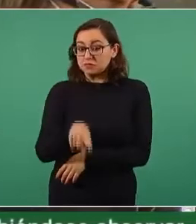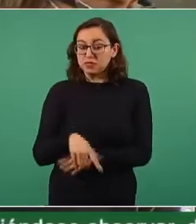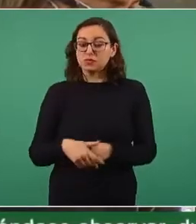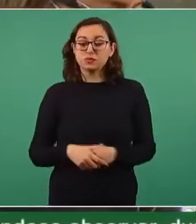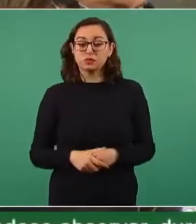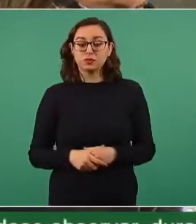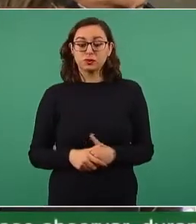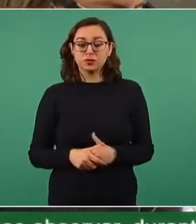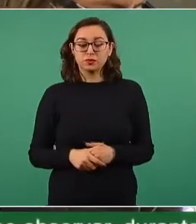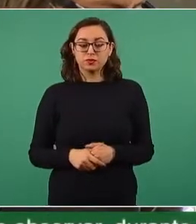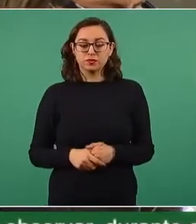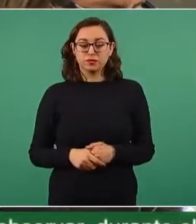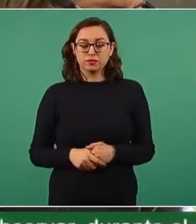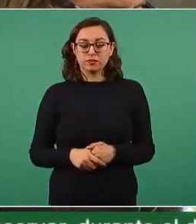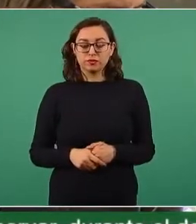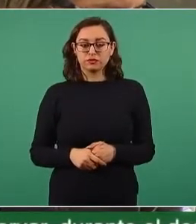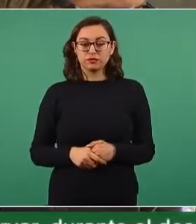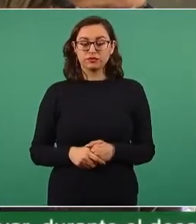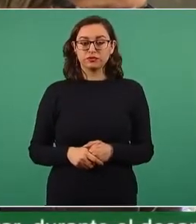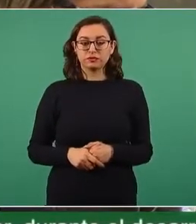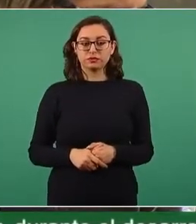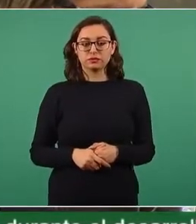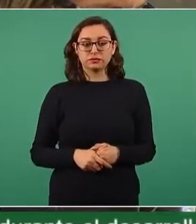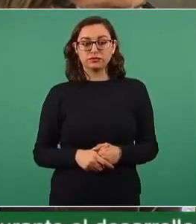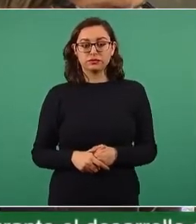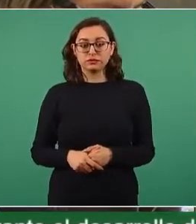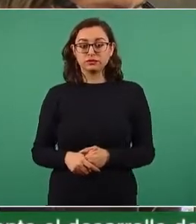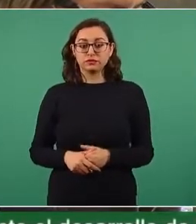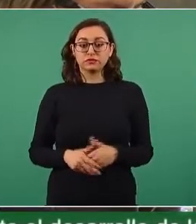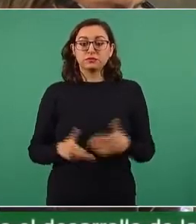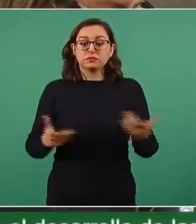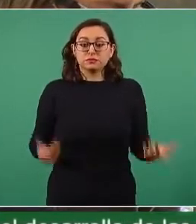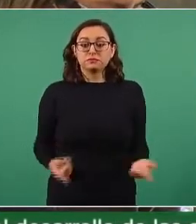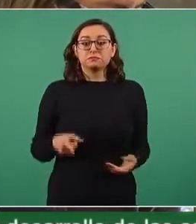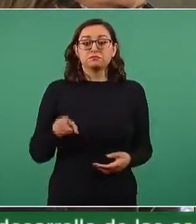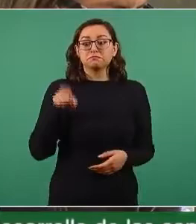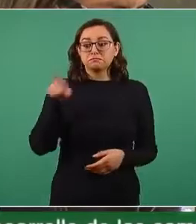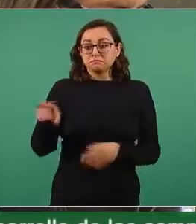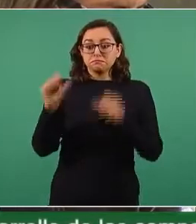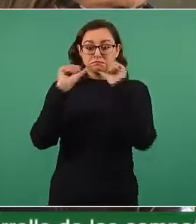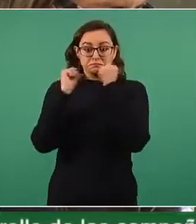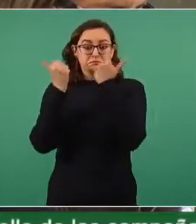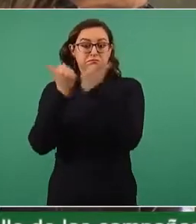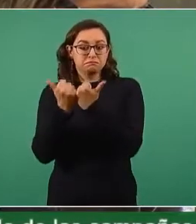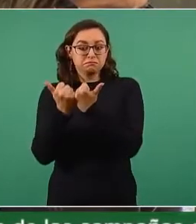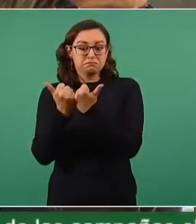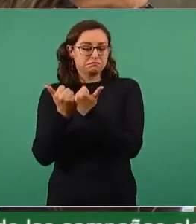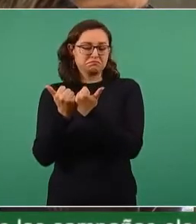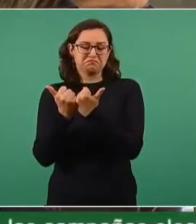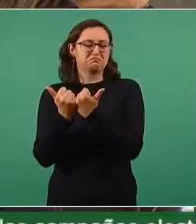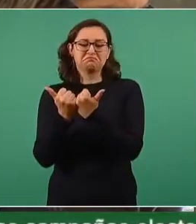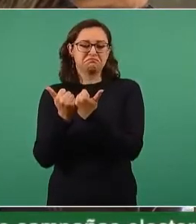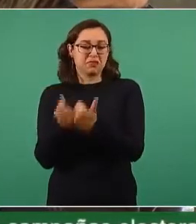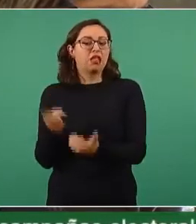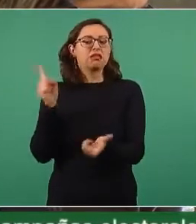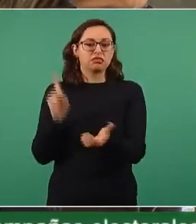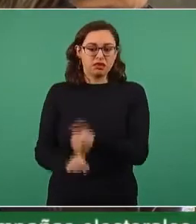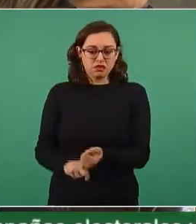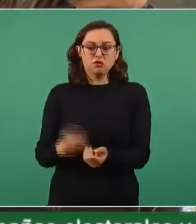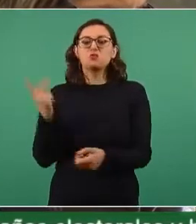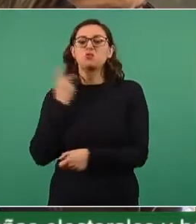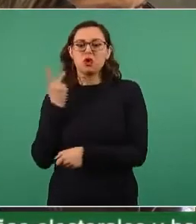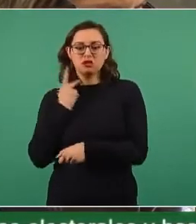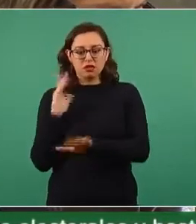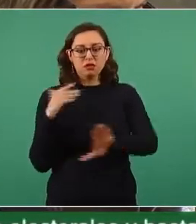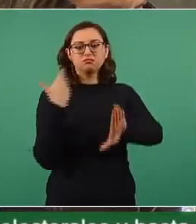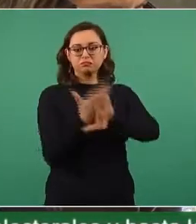ustedes mismos han señalado? El presidente ha dicho que son asociaciones políticas disfrazadas de asociaciones